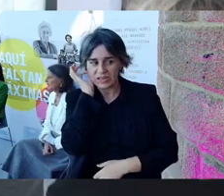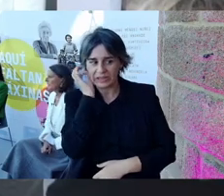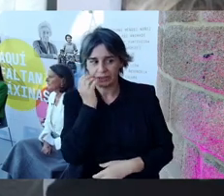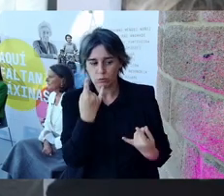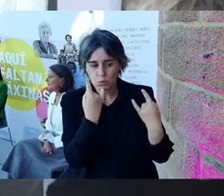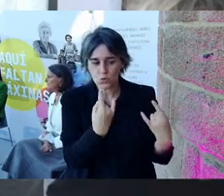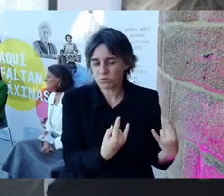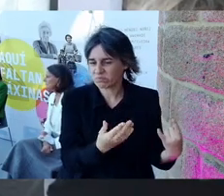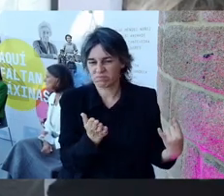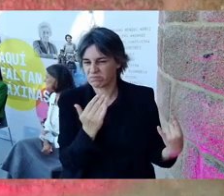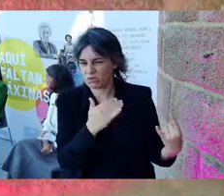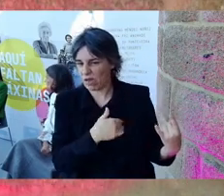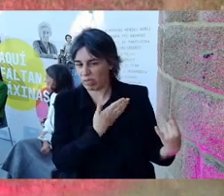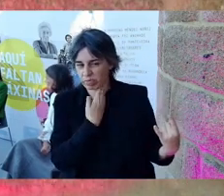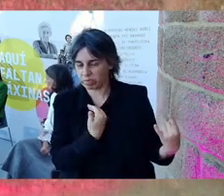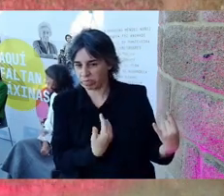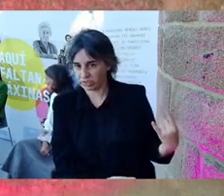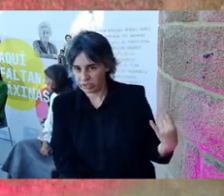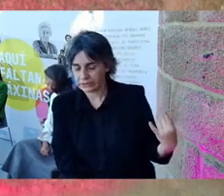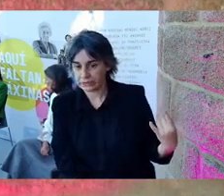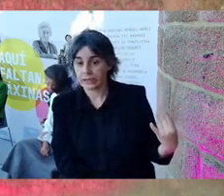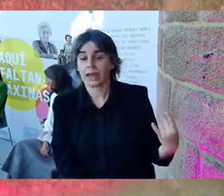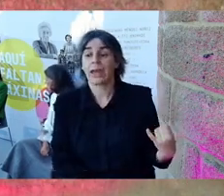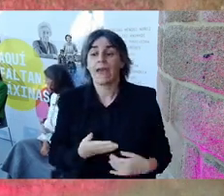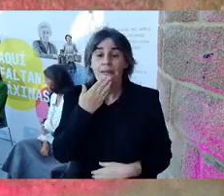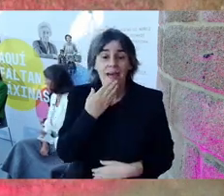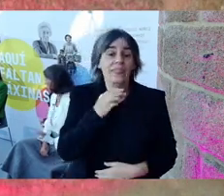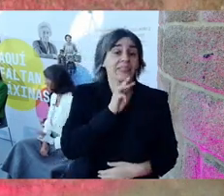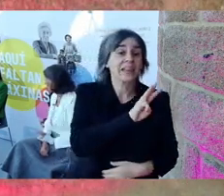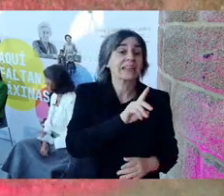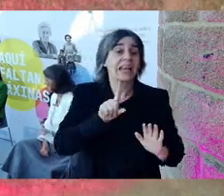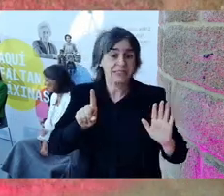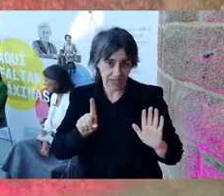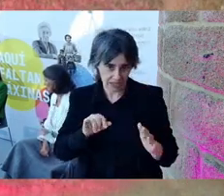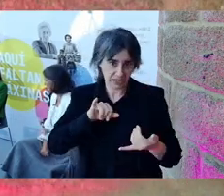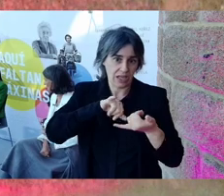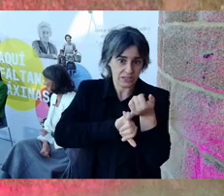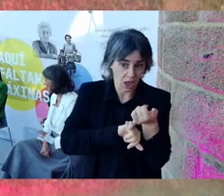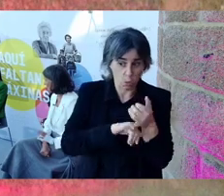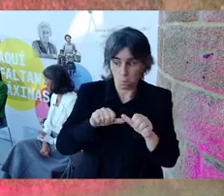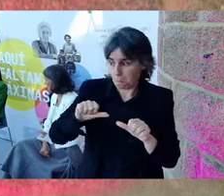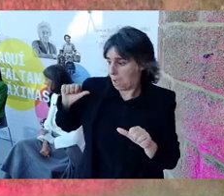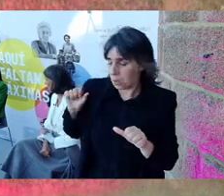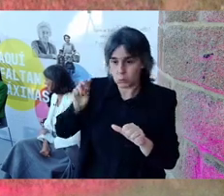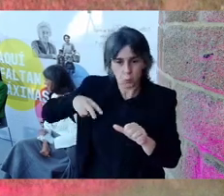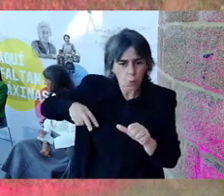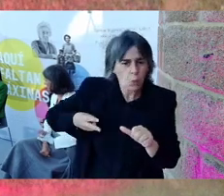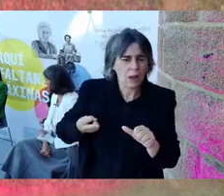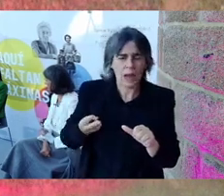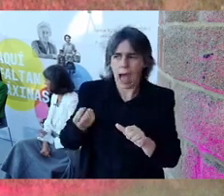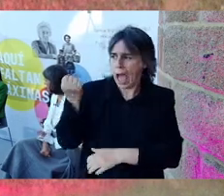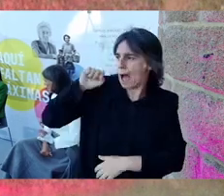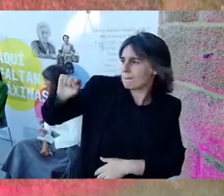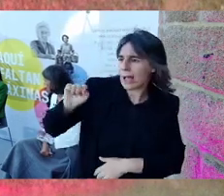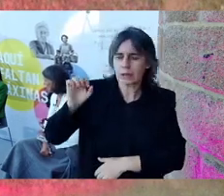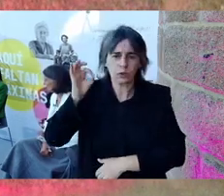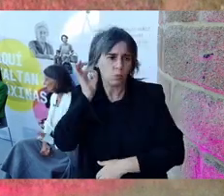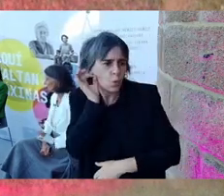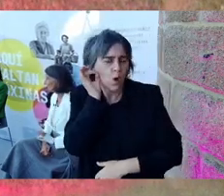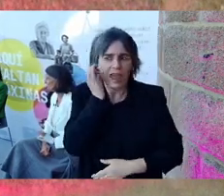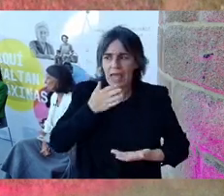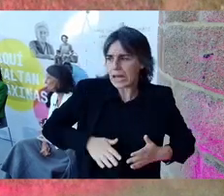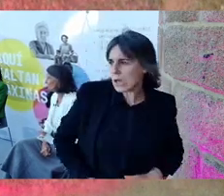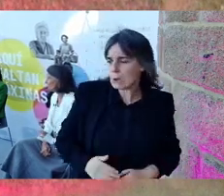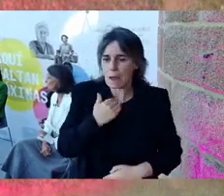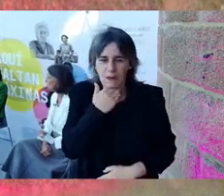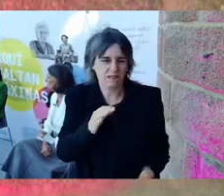gustaban las mujeres, claramente. Tenía 36 años cuando se casó y no se había casado nunca, ni se le conocía concubina, ni